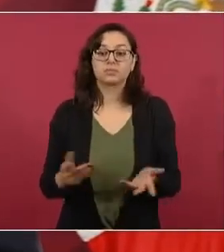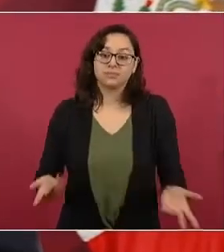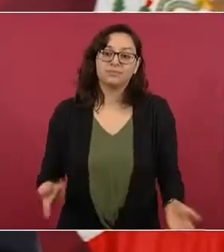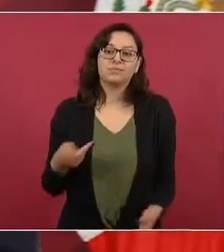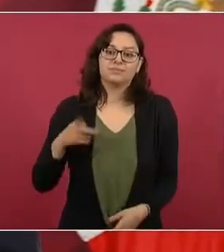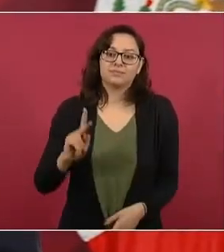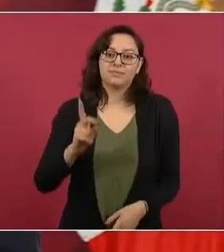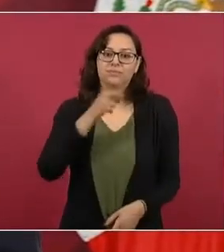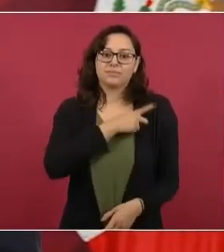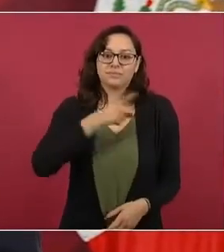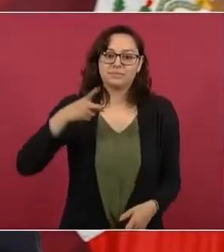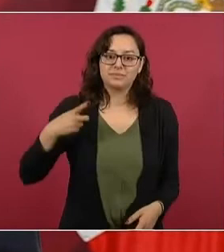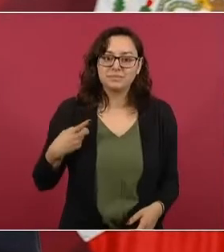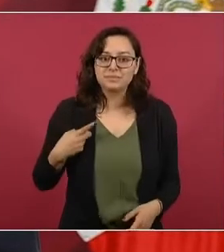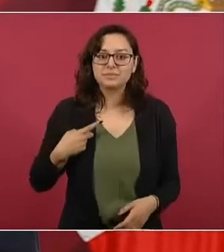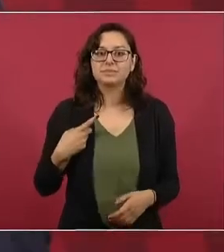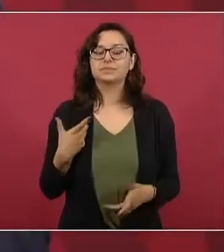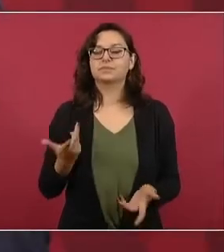inaugurarla,